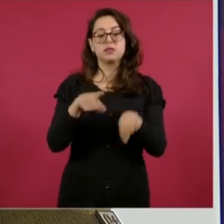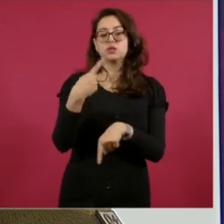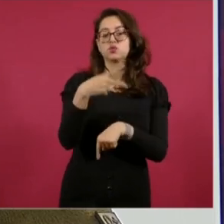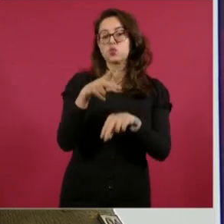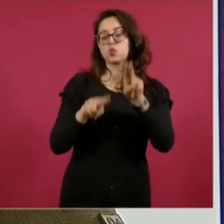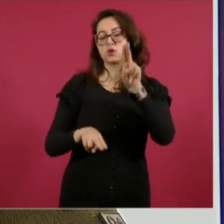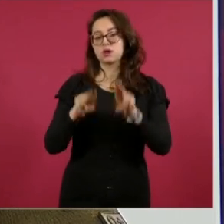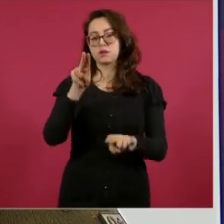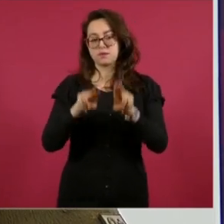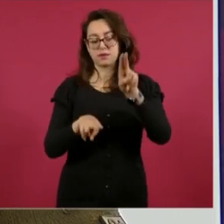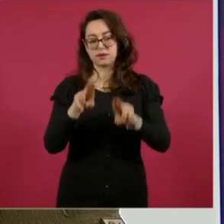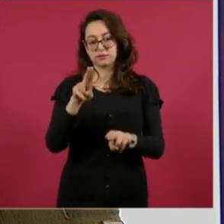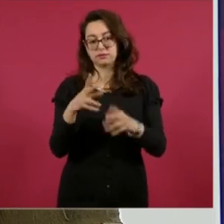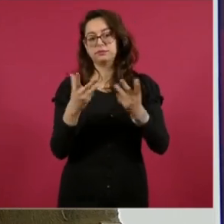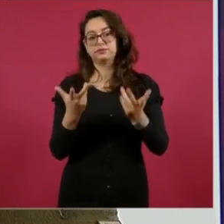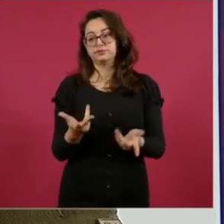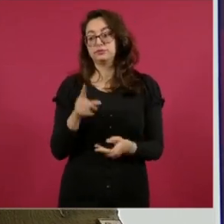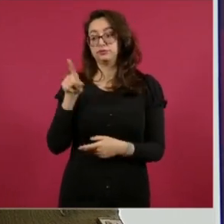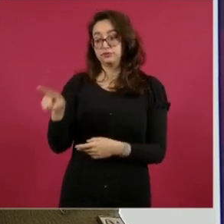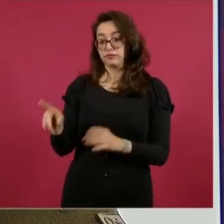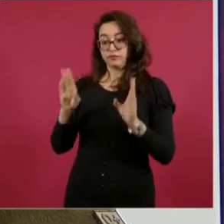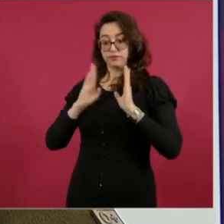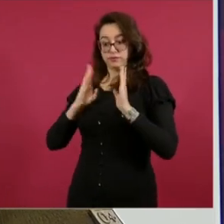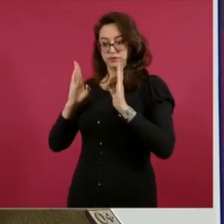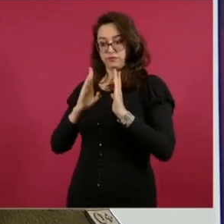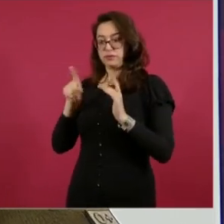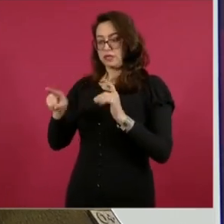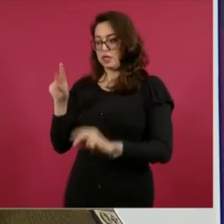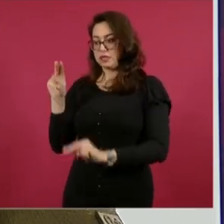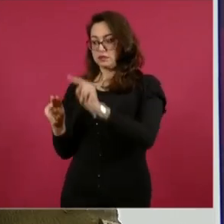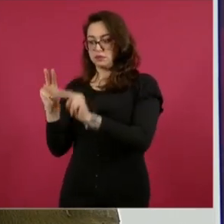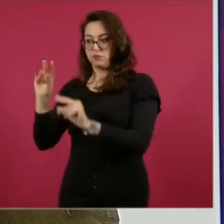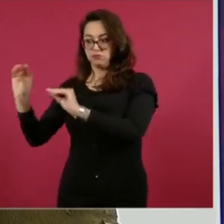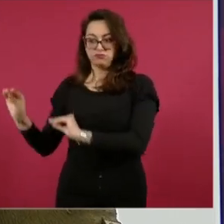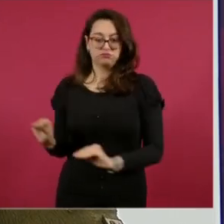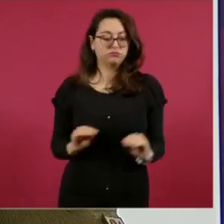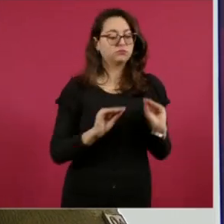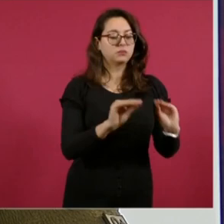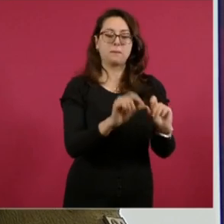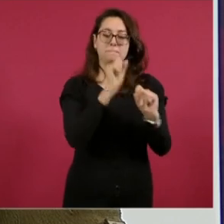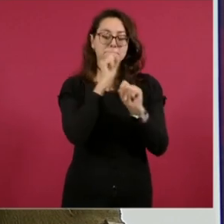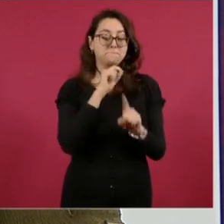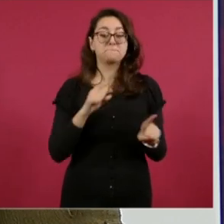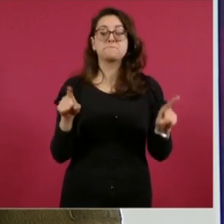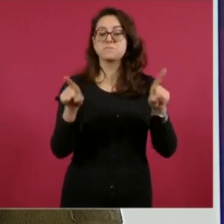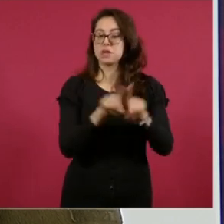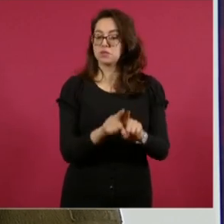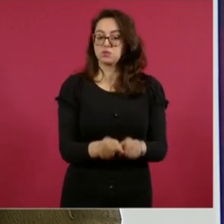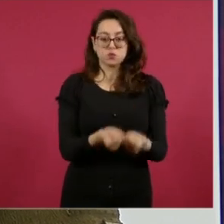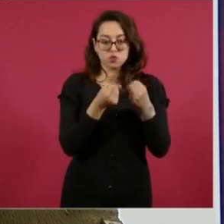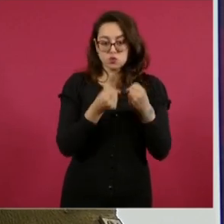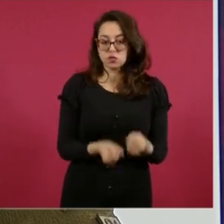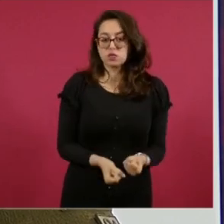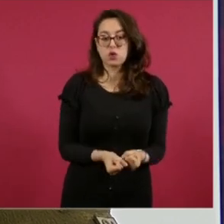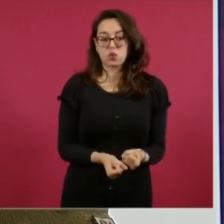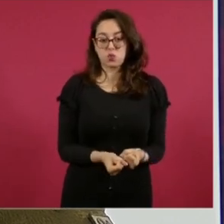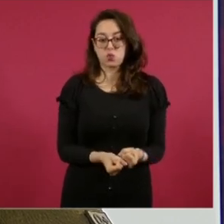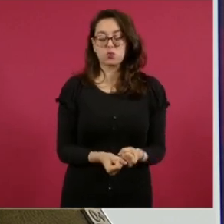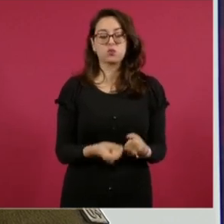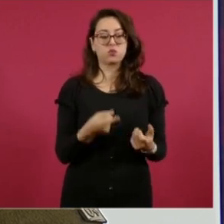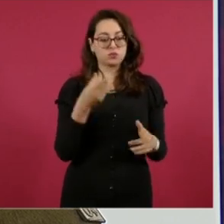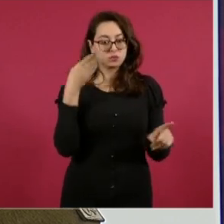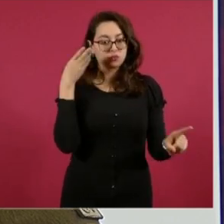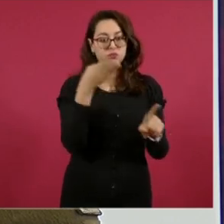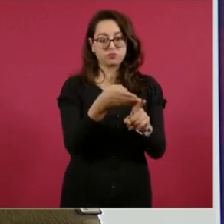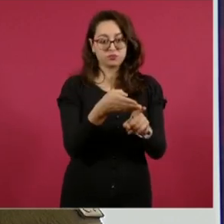conforme a la escala jerárquica que se tiene en el Ejército, con la salvedad que va a ser de la